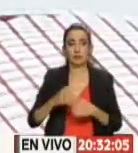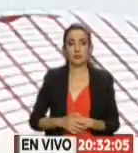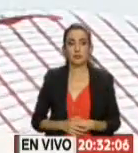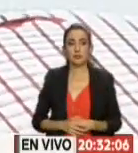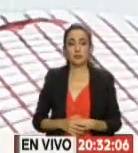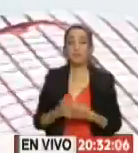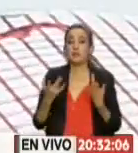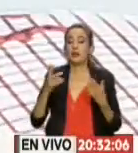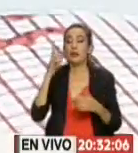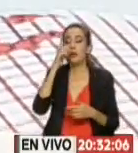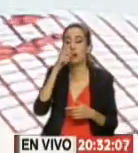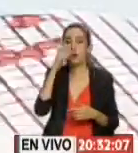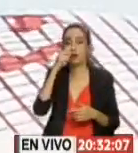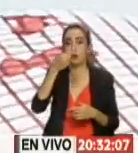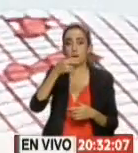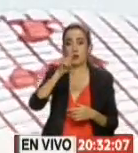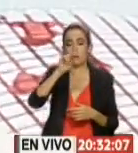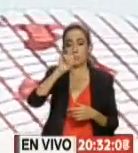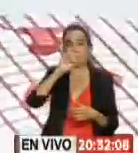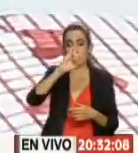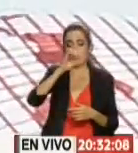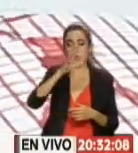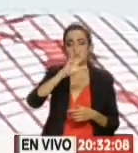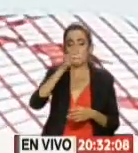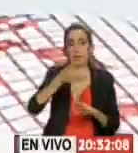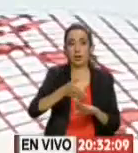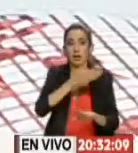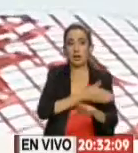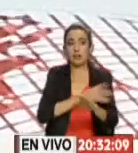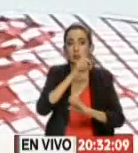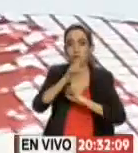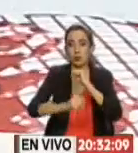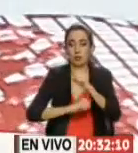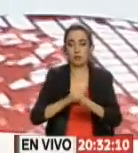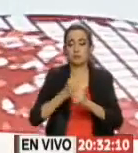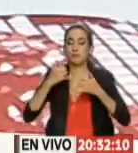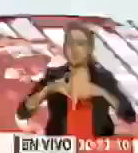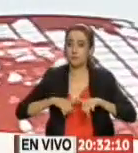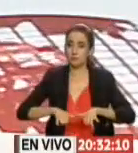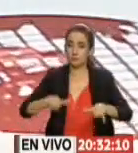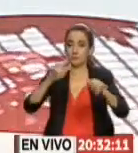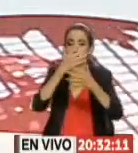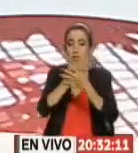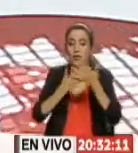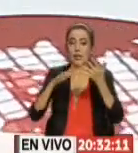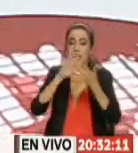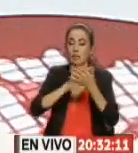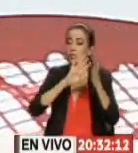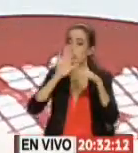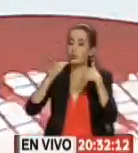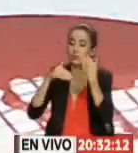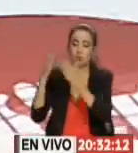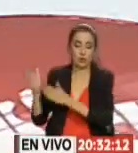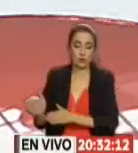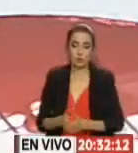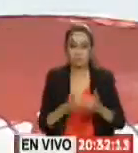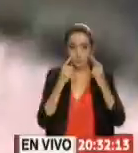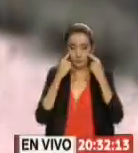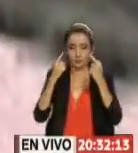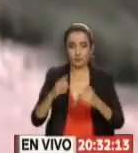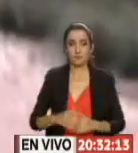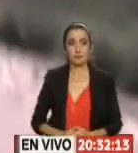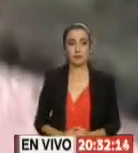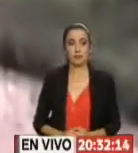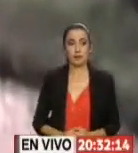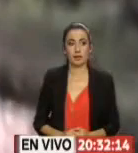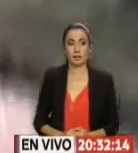Sinisterra, liderado por alias Guacho, hace un año. A continuación les ofrecemos una cronología de los hechos y las reacciones.